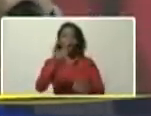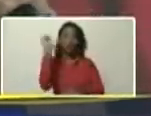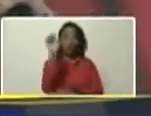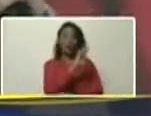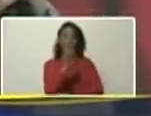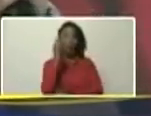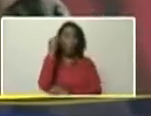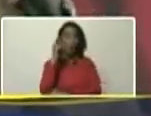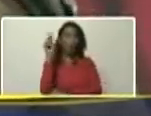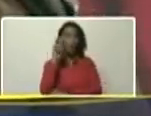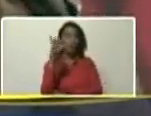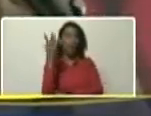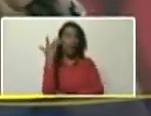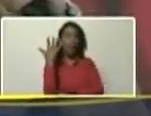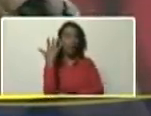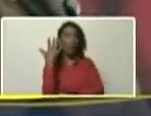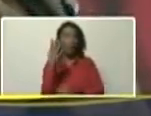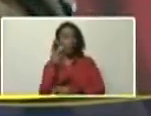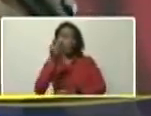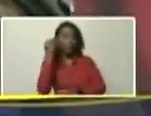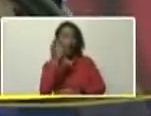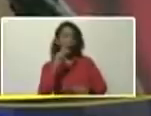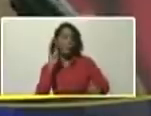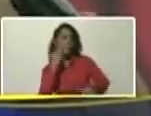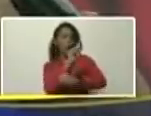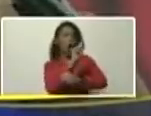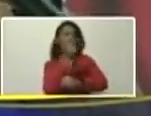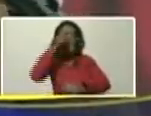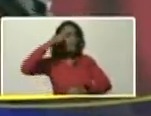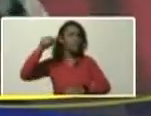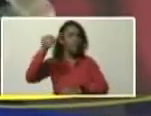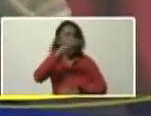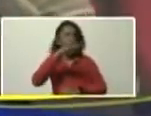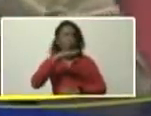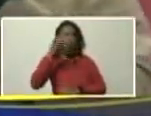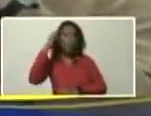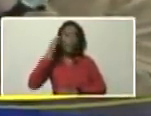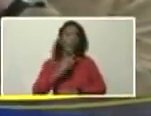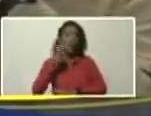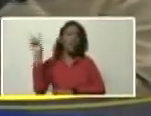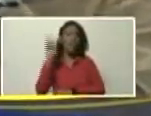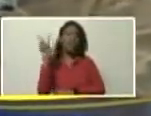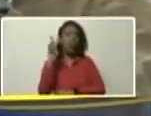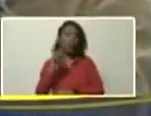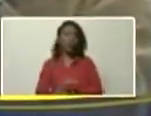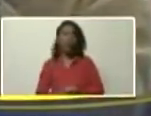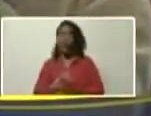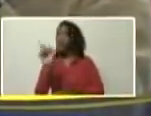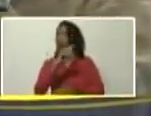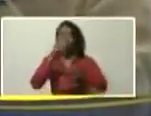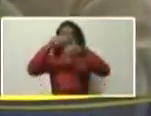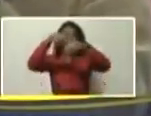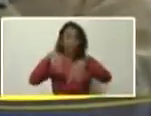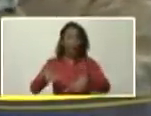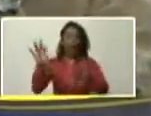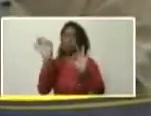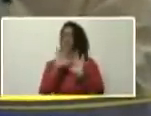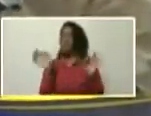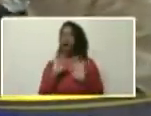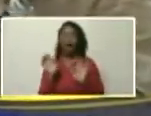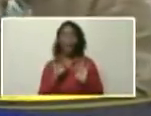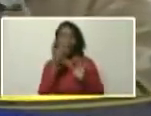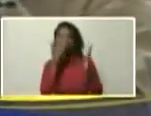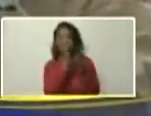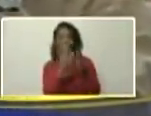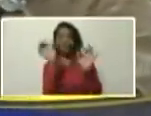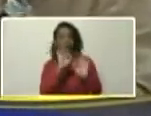República Bolivariana en la mano y decirle que el pueblo bolivariano de Venezuela no se rinde ante nada ni ante